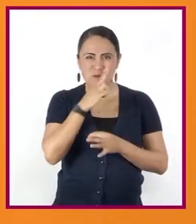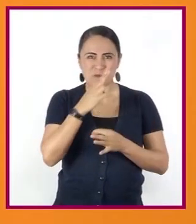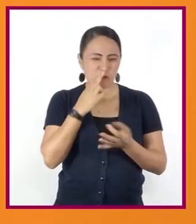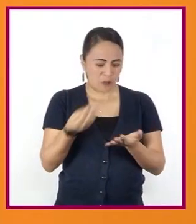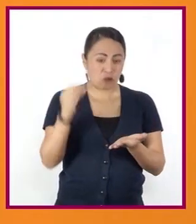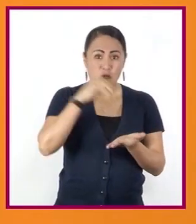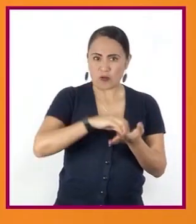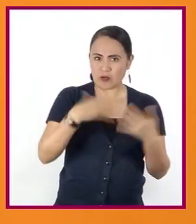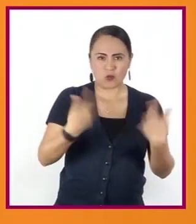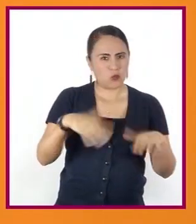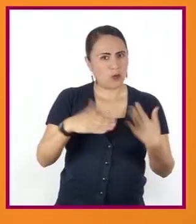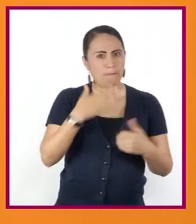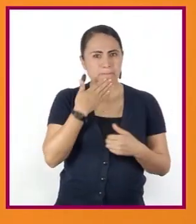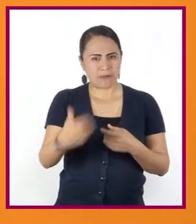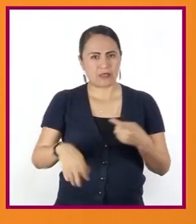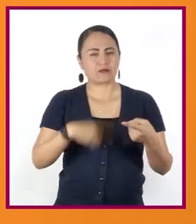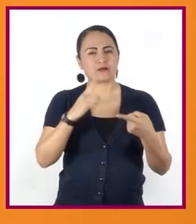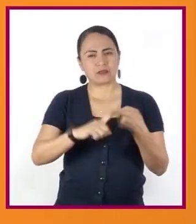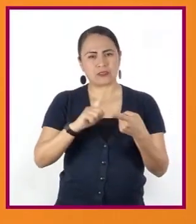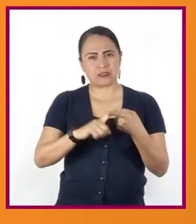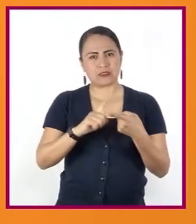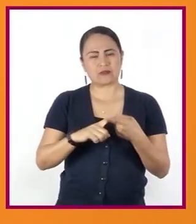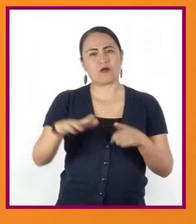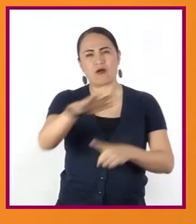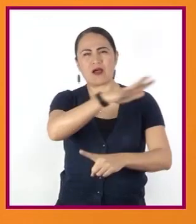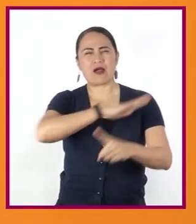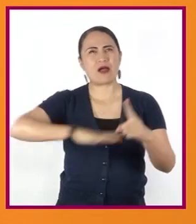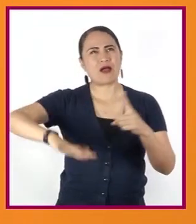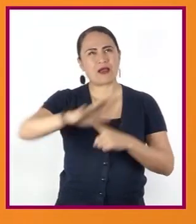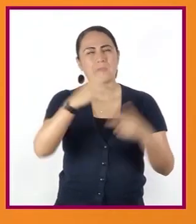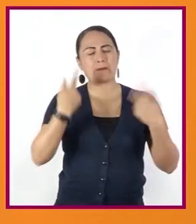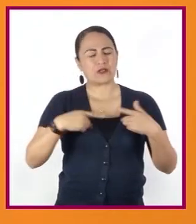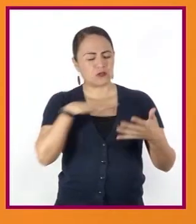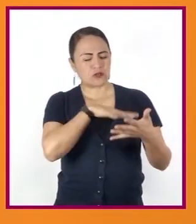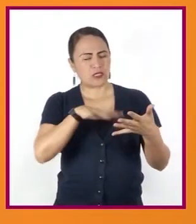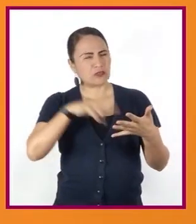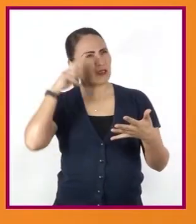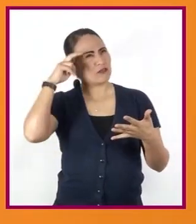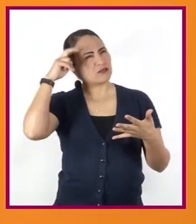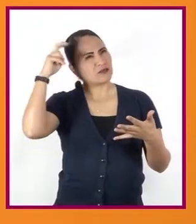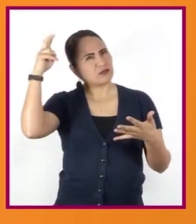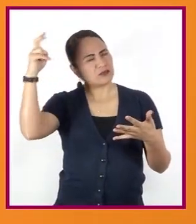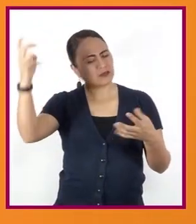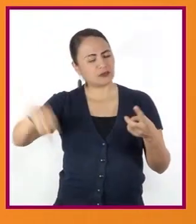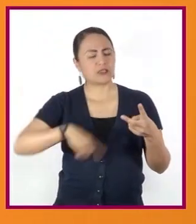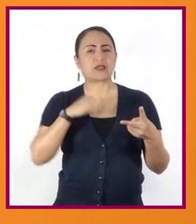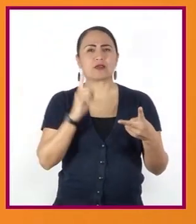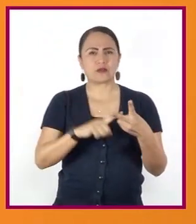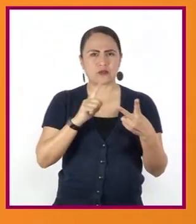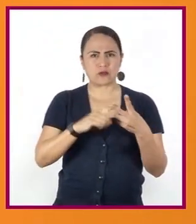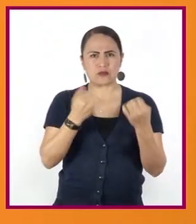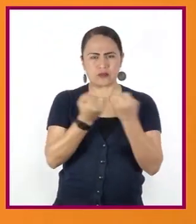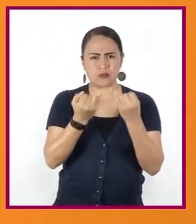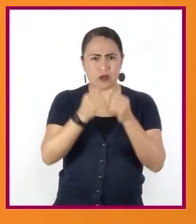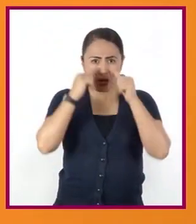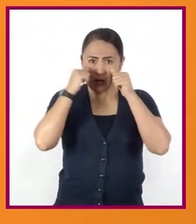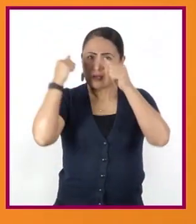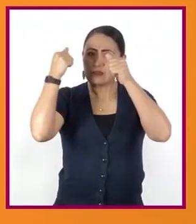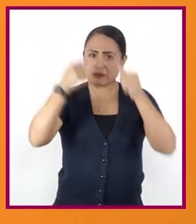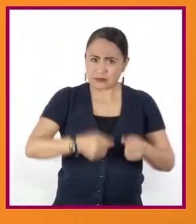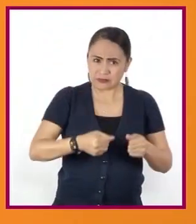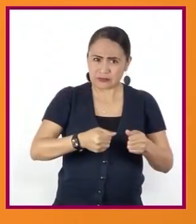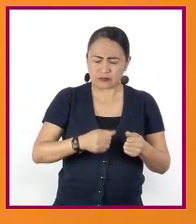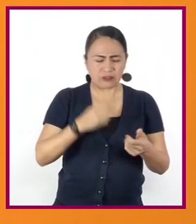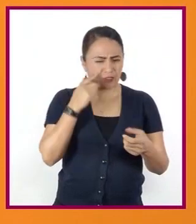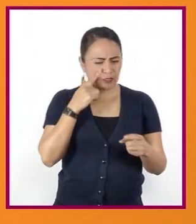Número 1, tiene la función de crear la escena en la imaginación. Número 2, sirve para enfocar la atención en